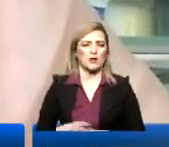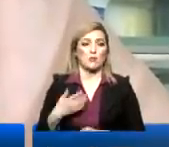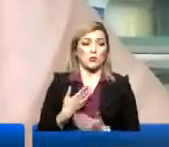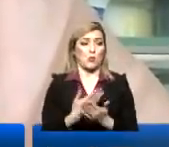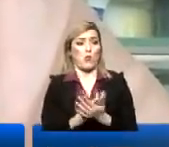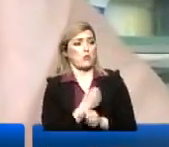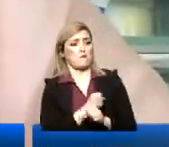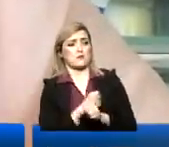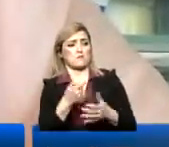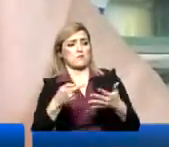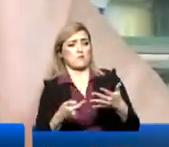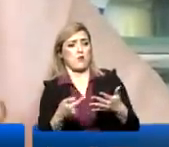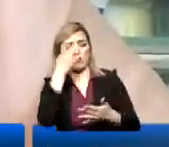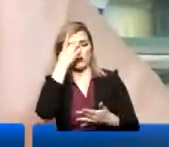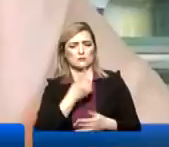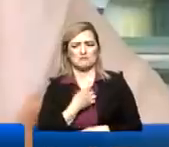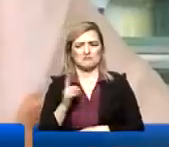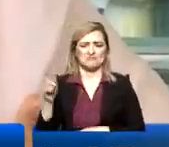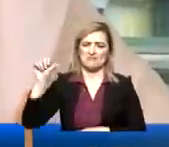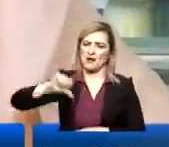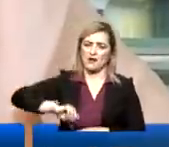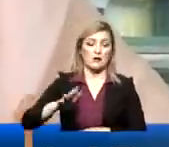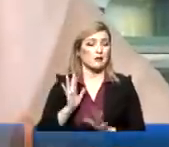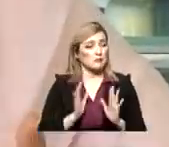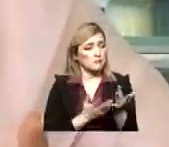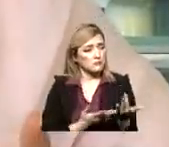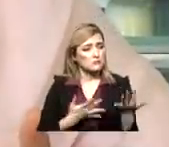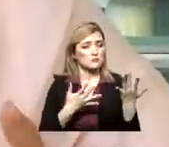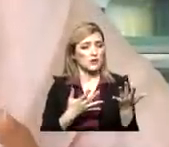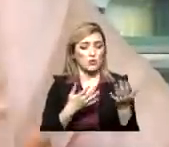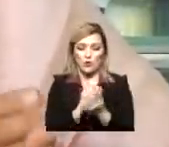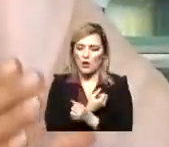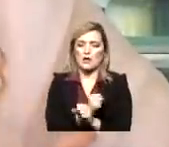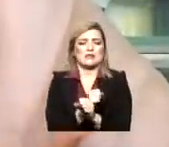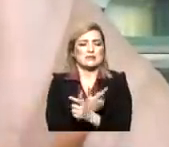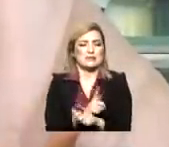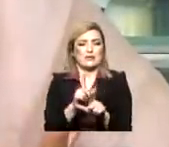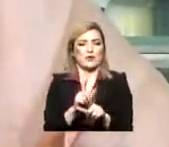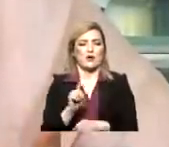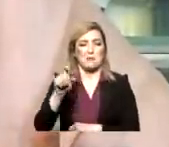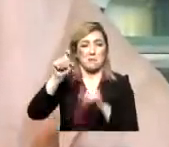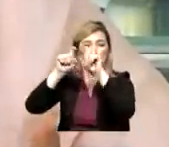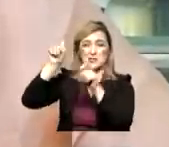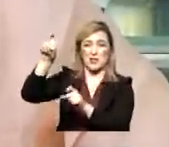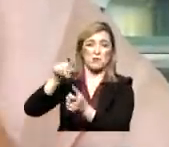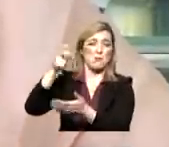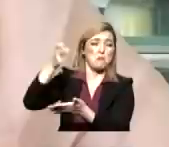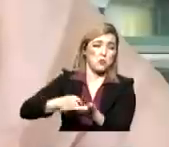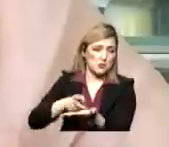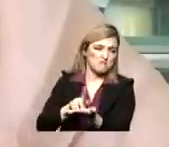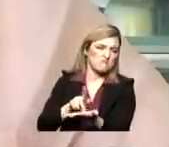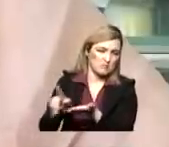Estamos esperando, pero la decisión inmediatamente, una vez que se levanten medidas cautelares, es aplicar las multas que no hemos podido aplicar